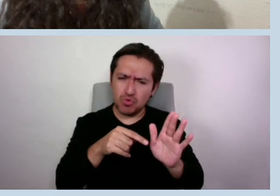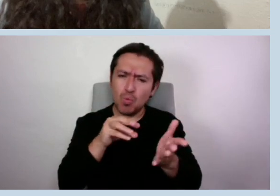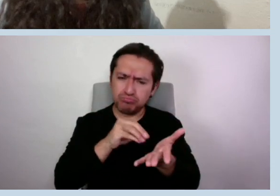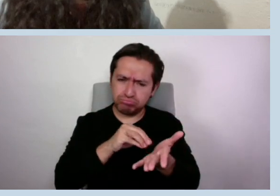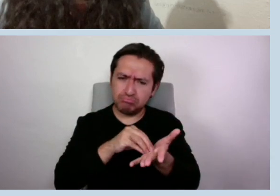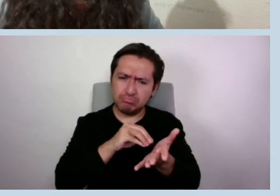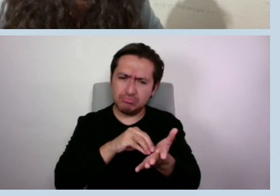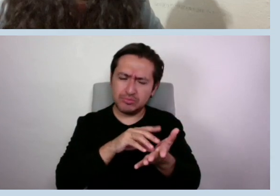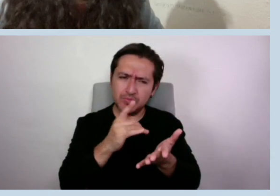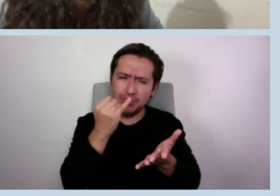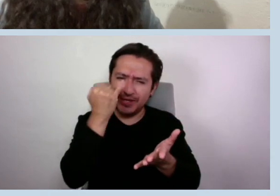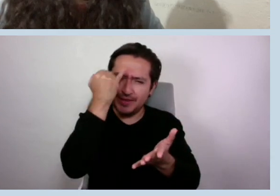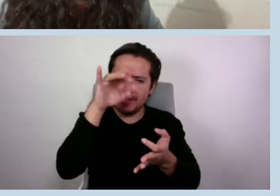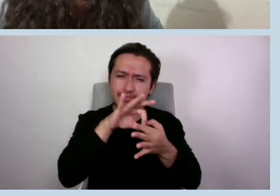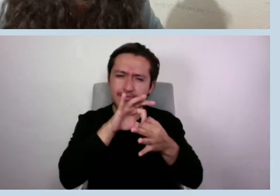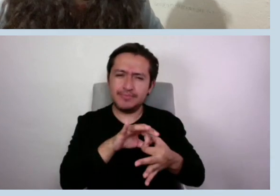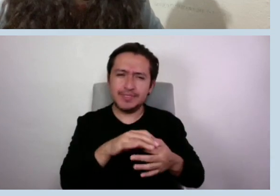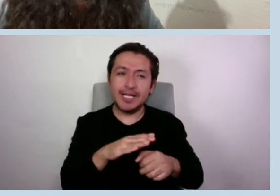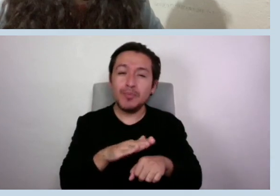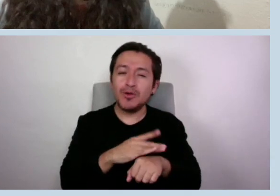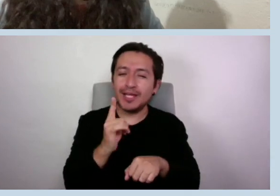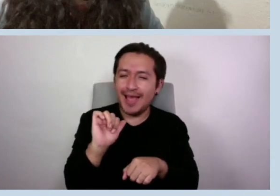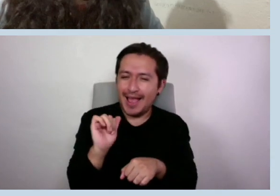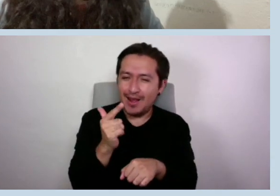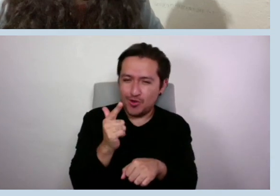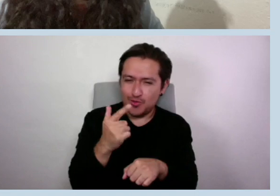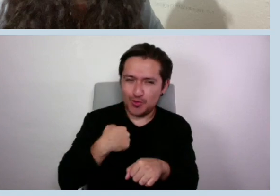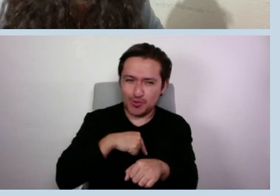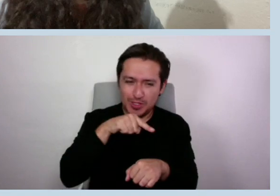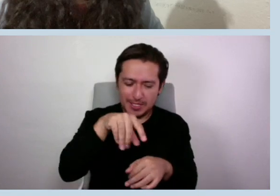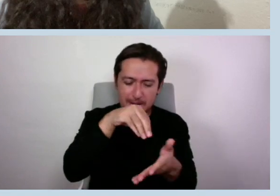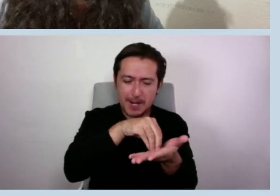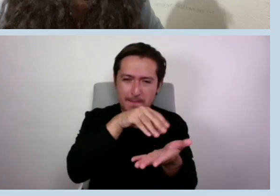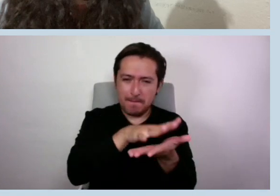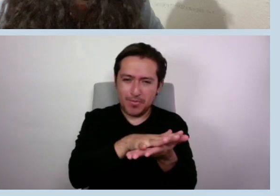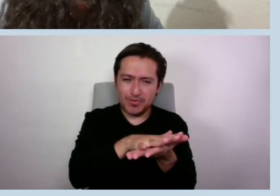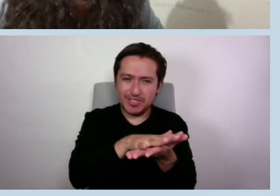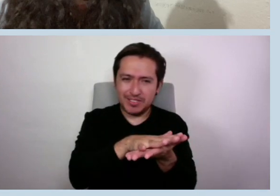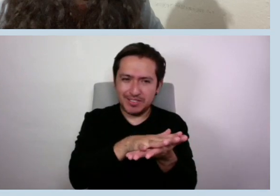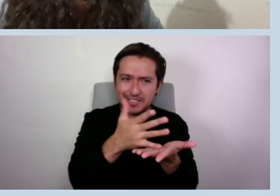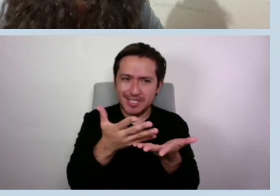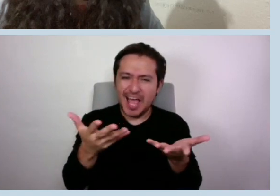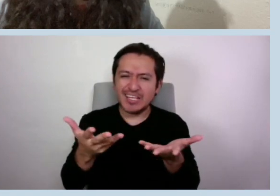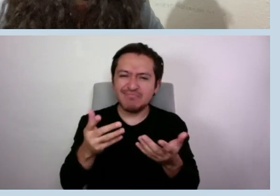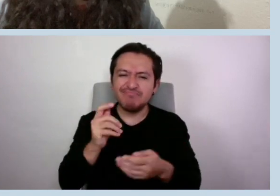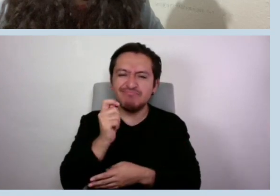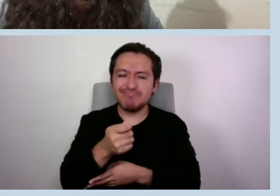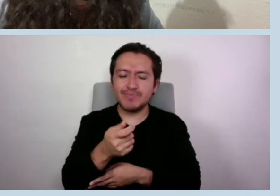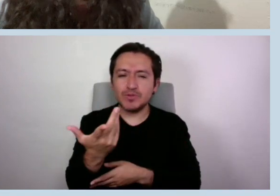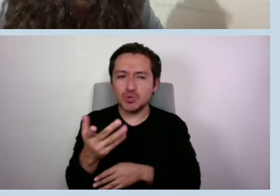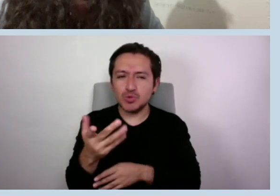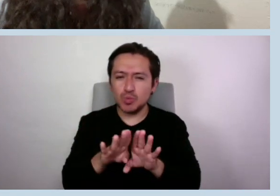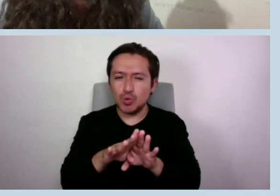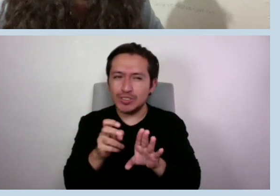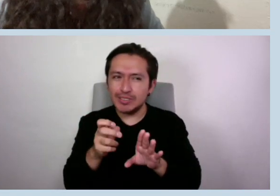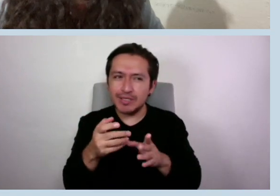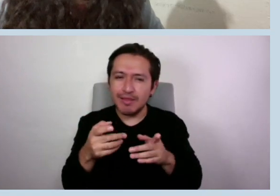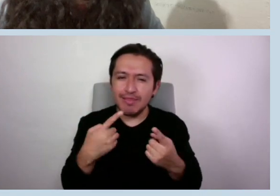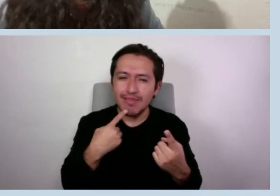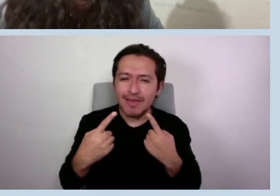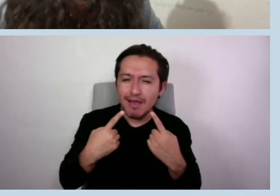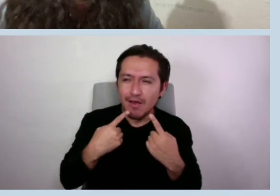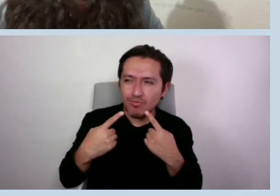porque creo que también algo que hacemos en apuntes es justo gener un diálogo o puentes entre lo